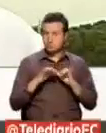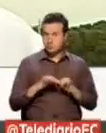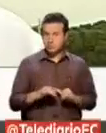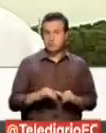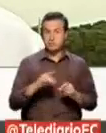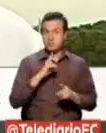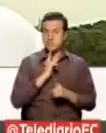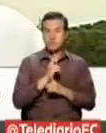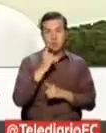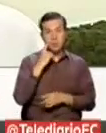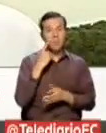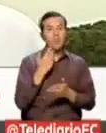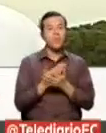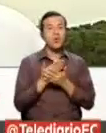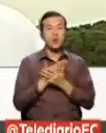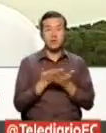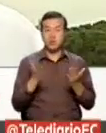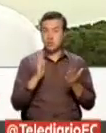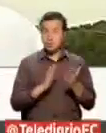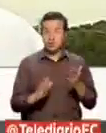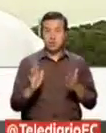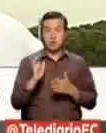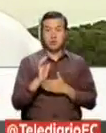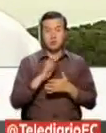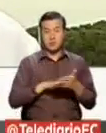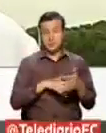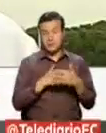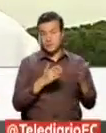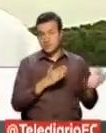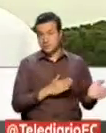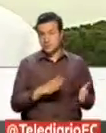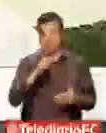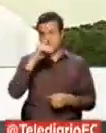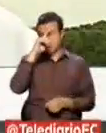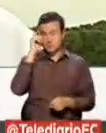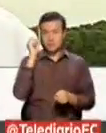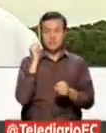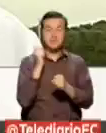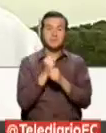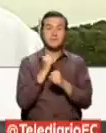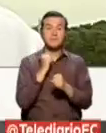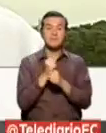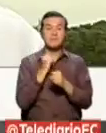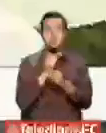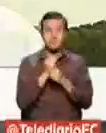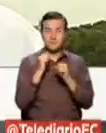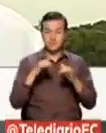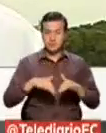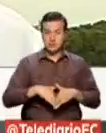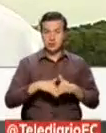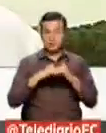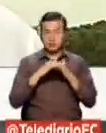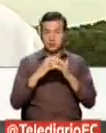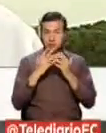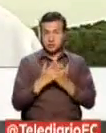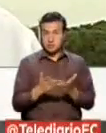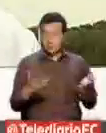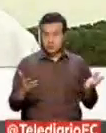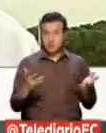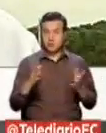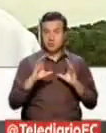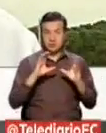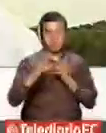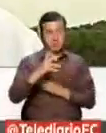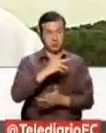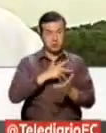dejará constancia la intención del Ecuador de armar un cronograma de trabajo para reactivar esas